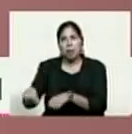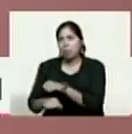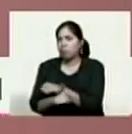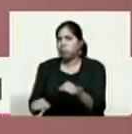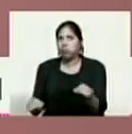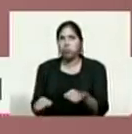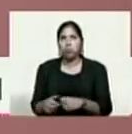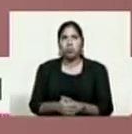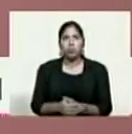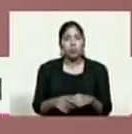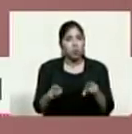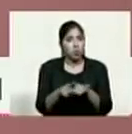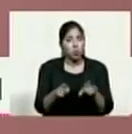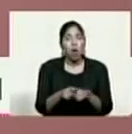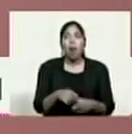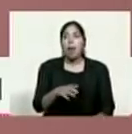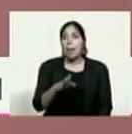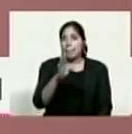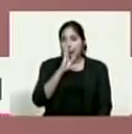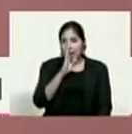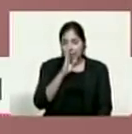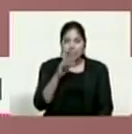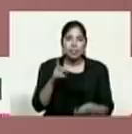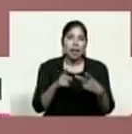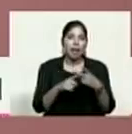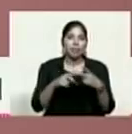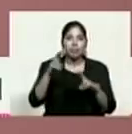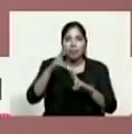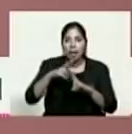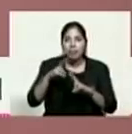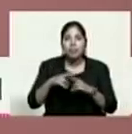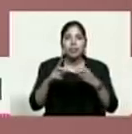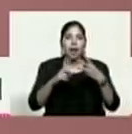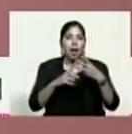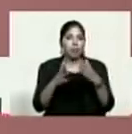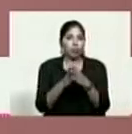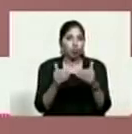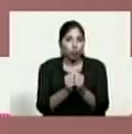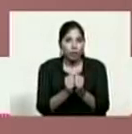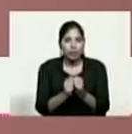en Anzoátegui, pero no.